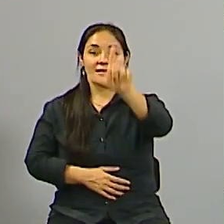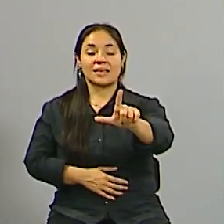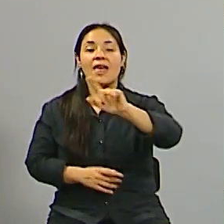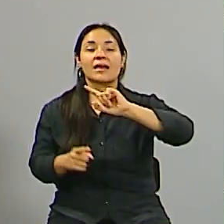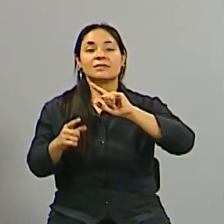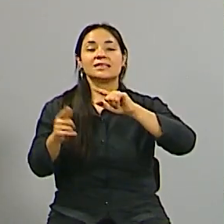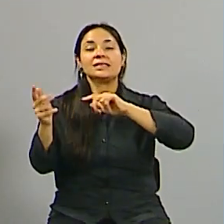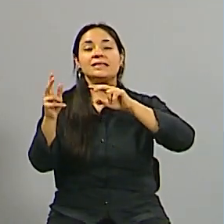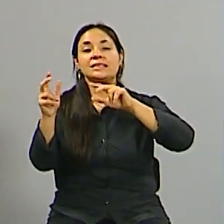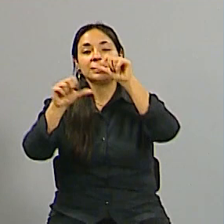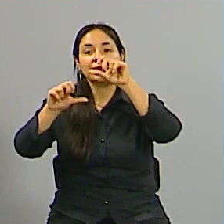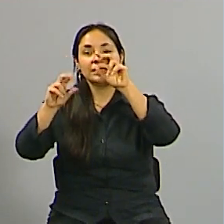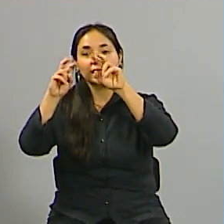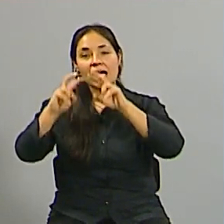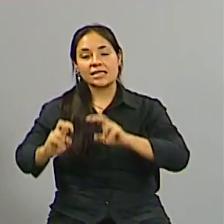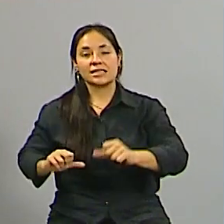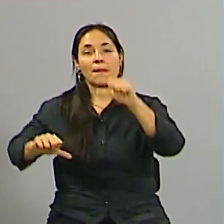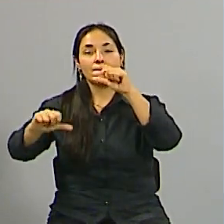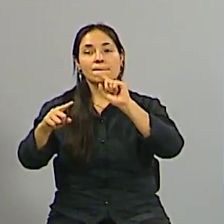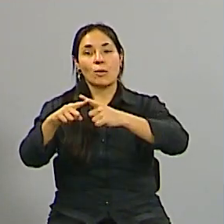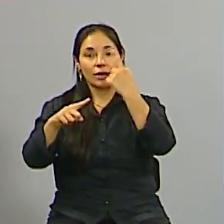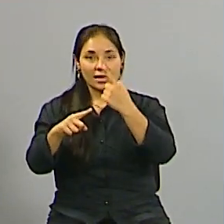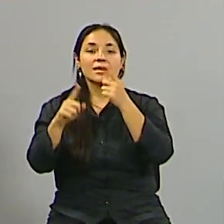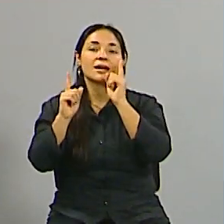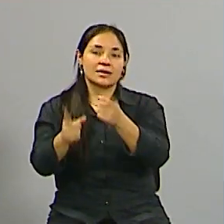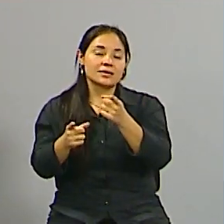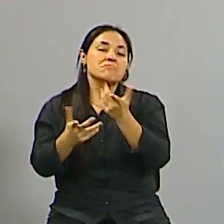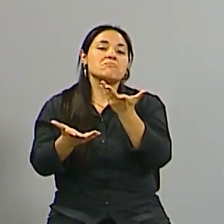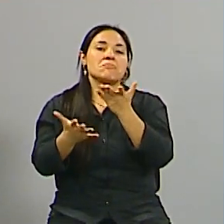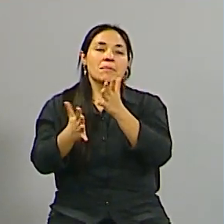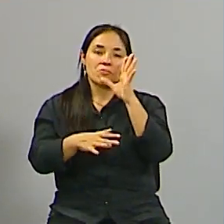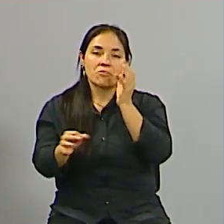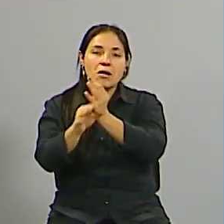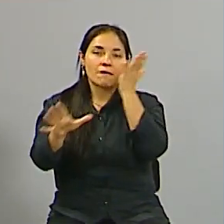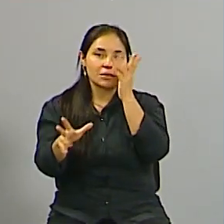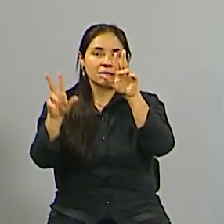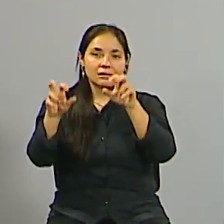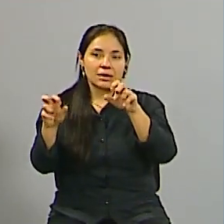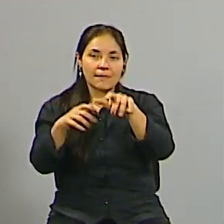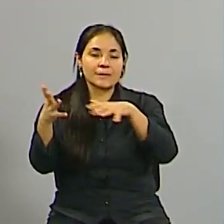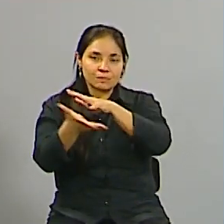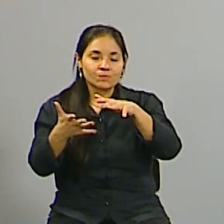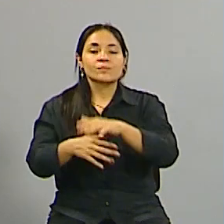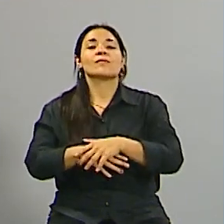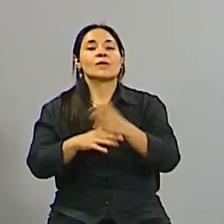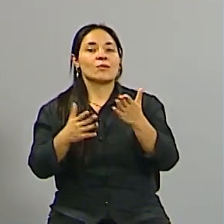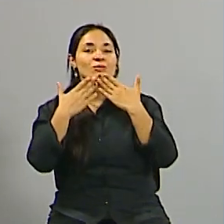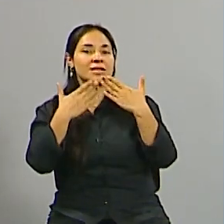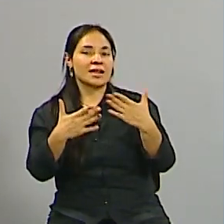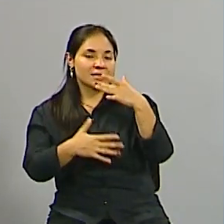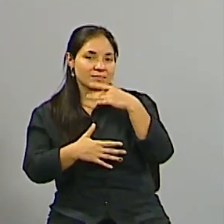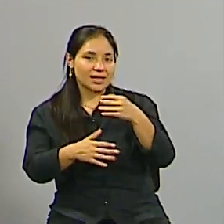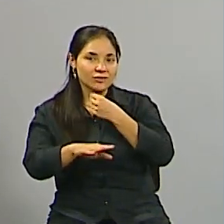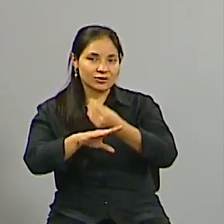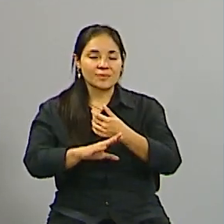estás? Bienvenida. Hola Claudia, ¿qué tal? ¿Cómo estás? Muchas gracias por la invitación. No, gracias a vos por atendernos, porque realmente me parece que es un